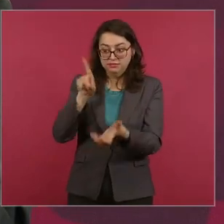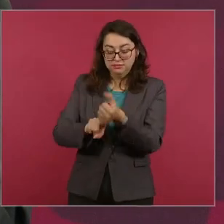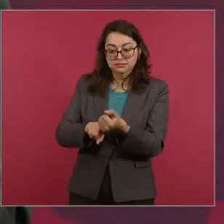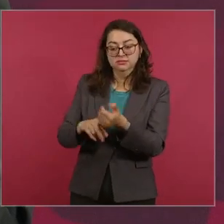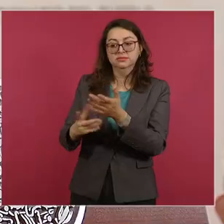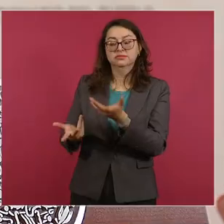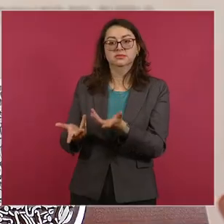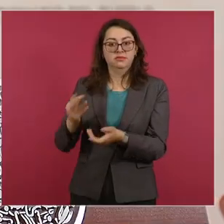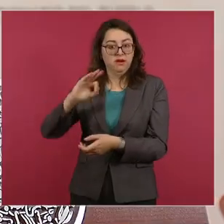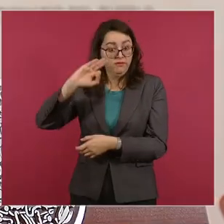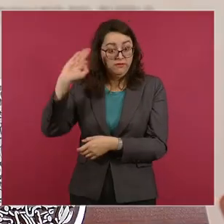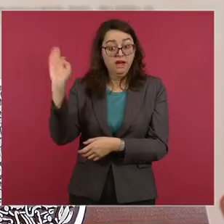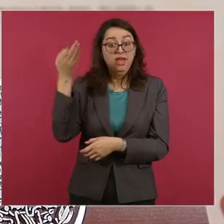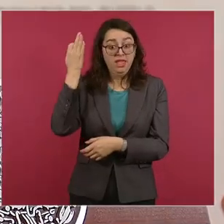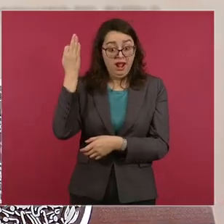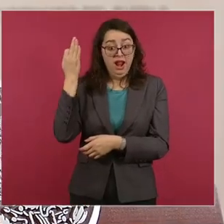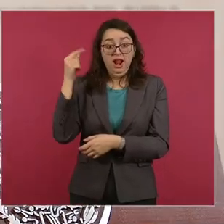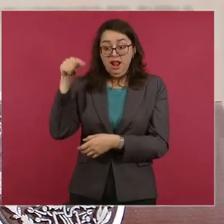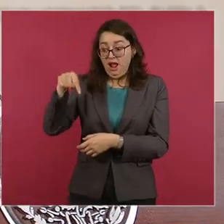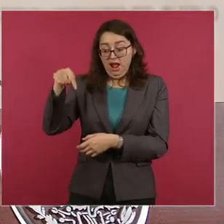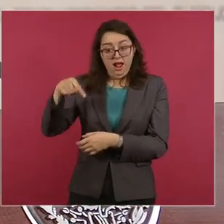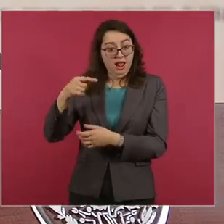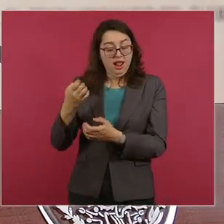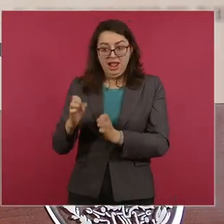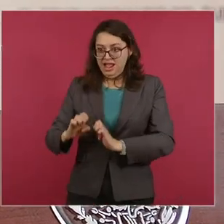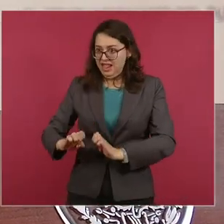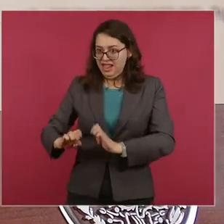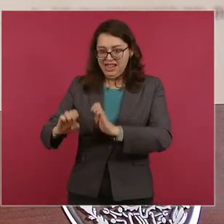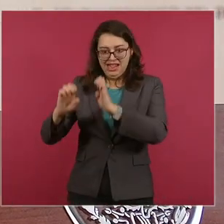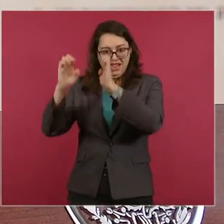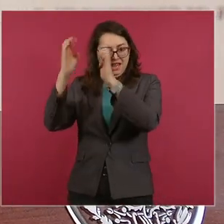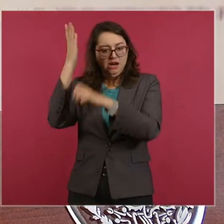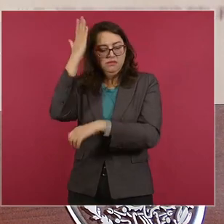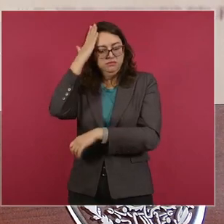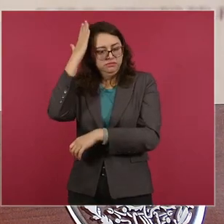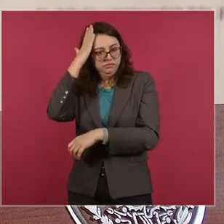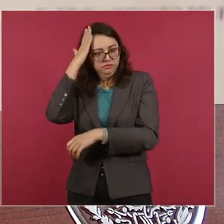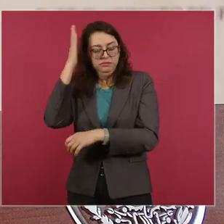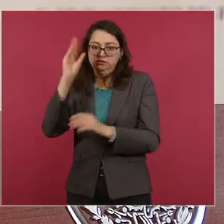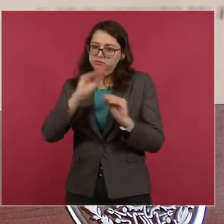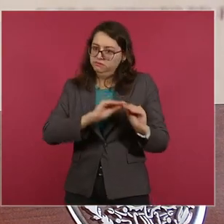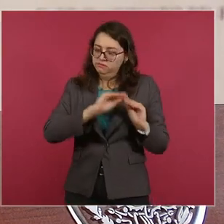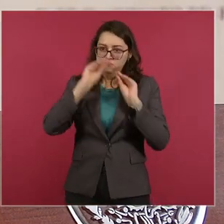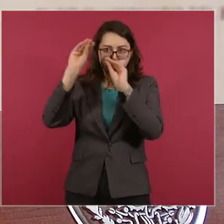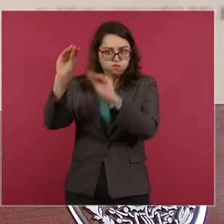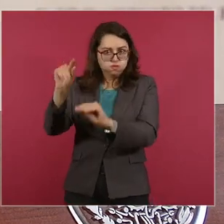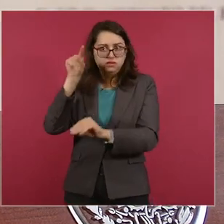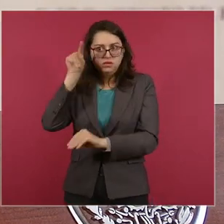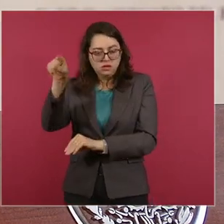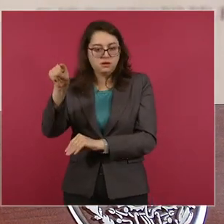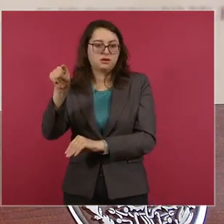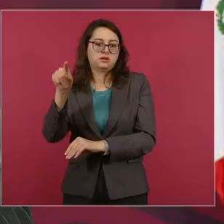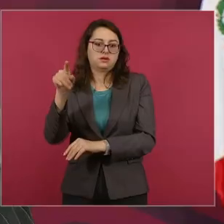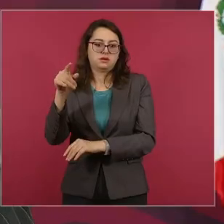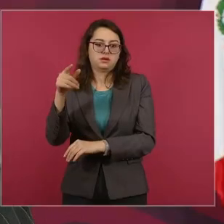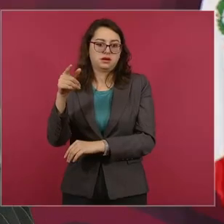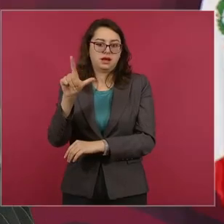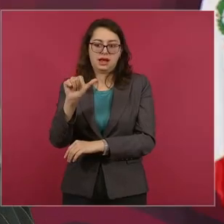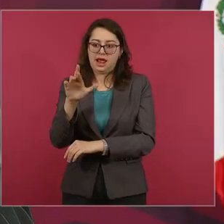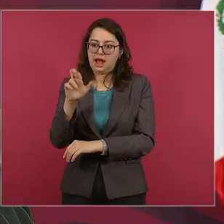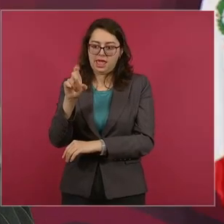federal el edificio central de la aduana porque la aduana va a estar en Nuevo Laredo